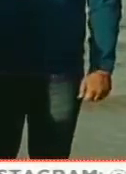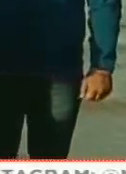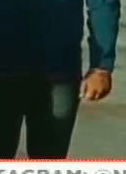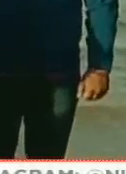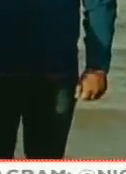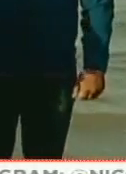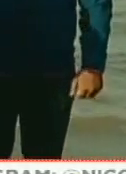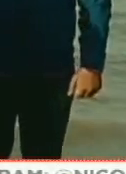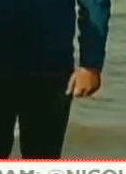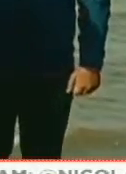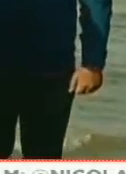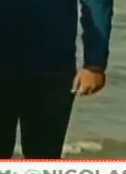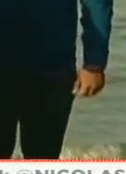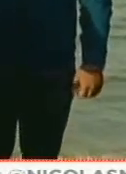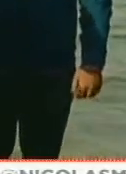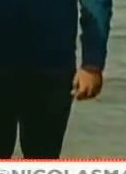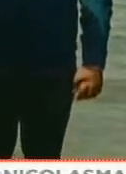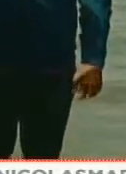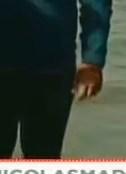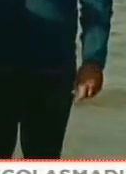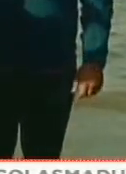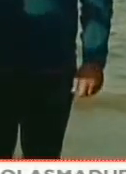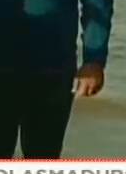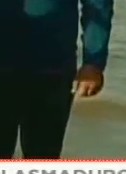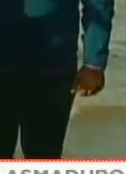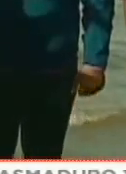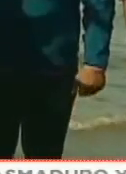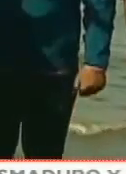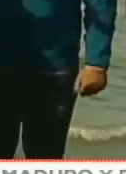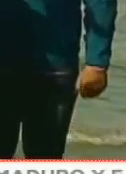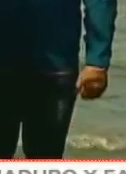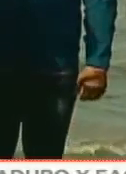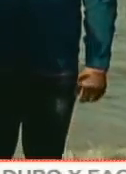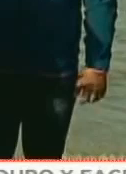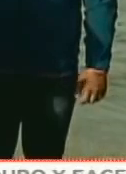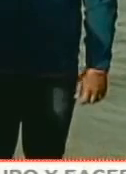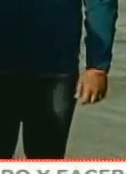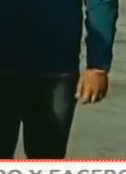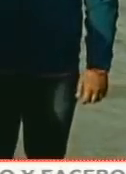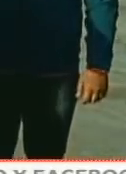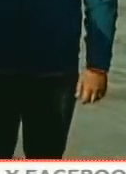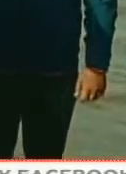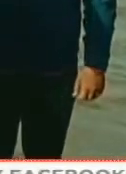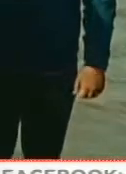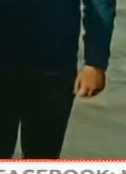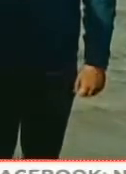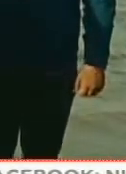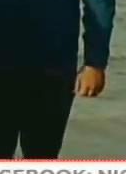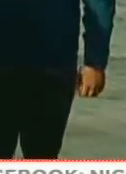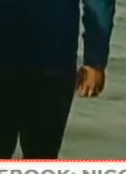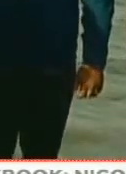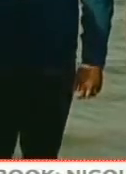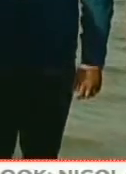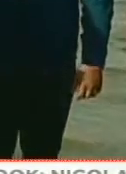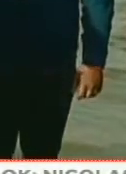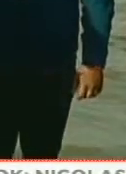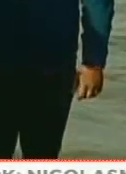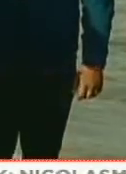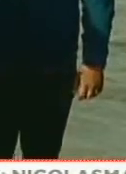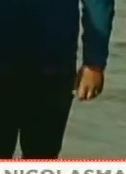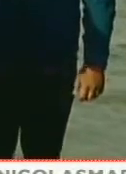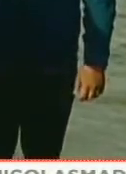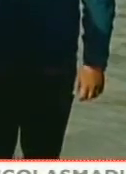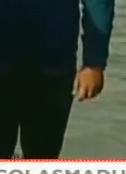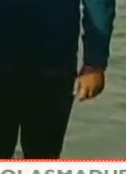el diálogo económico al que usted siempre ha llamado, nuestro sector privado bolivariano, que ha estado en alianza con el